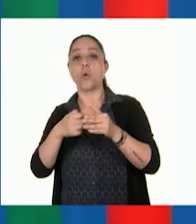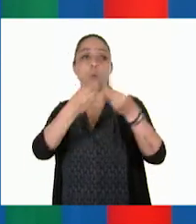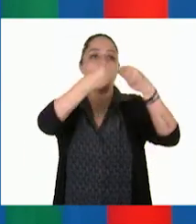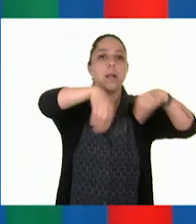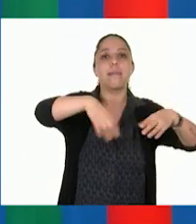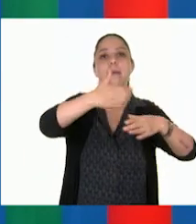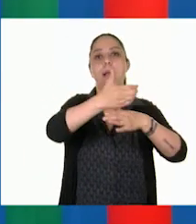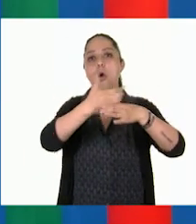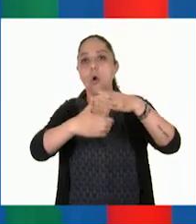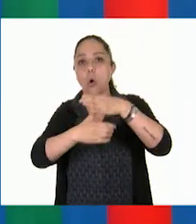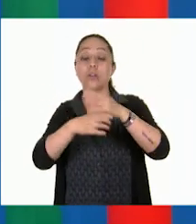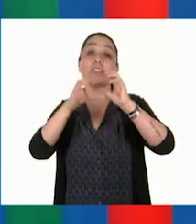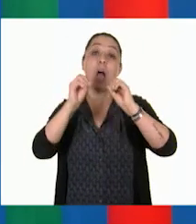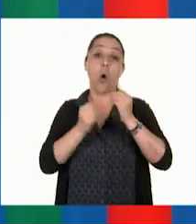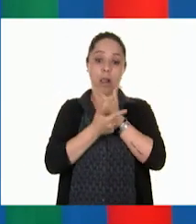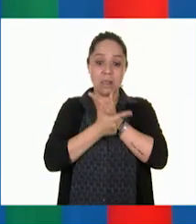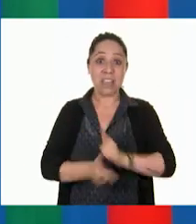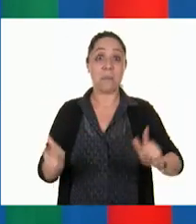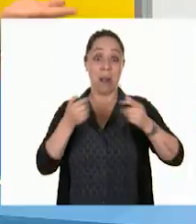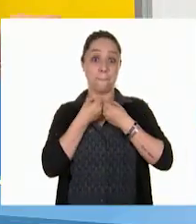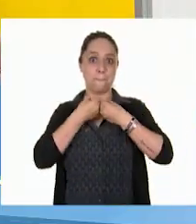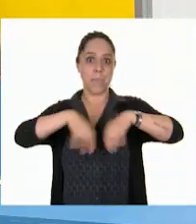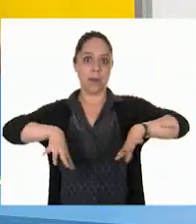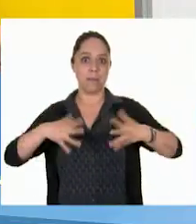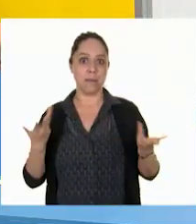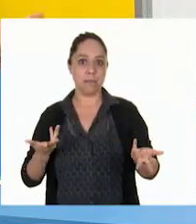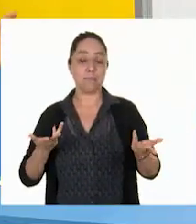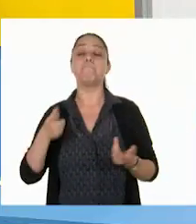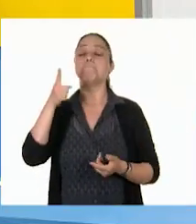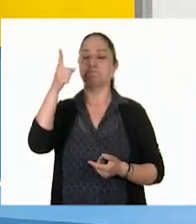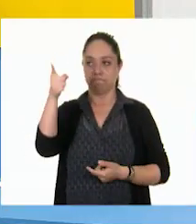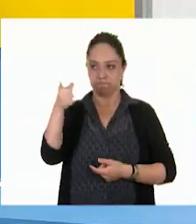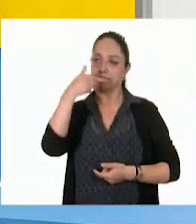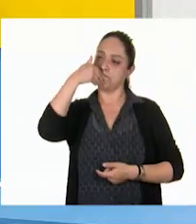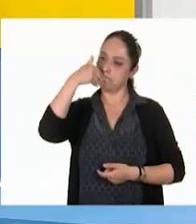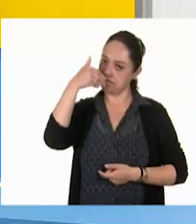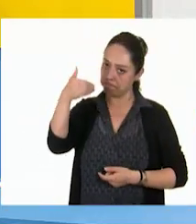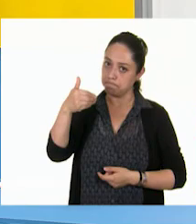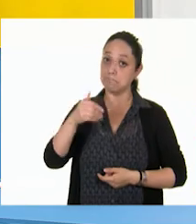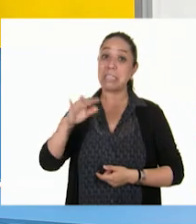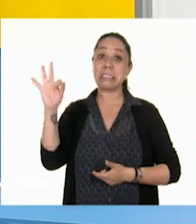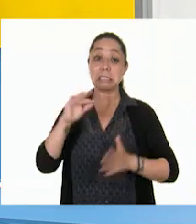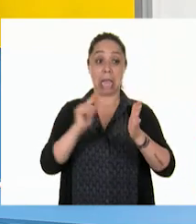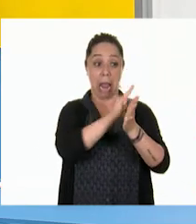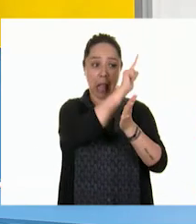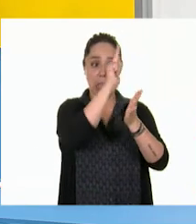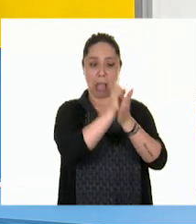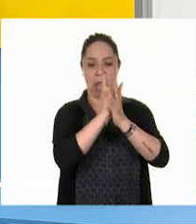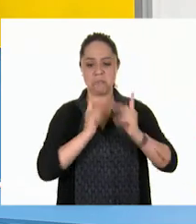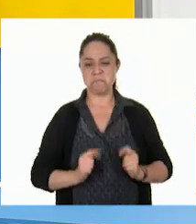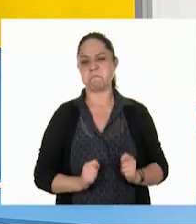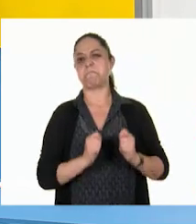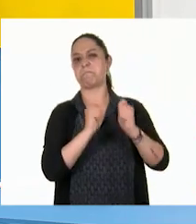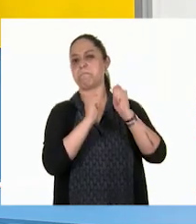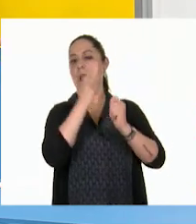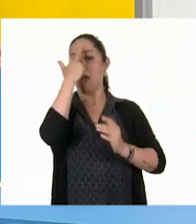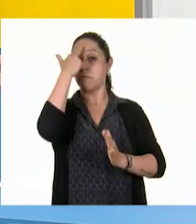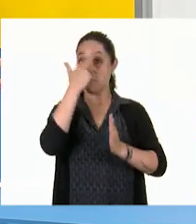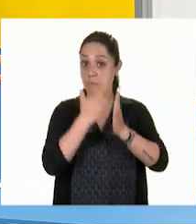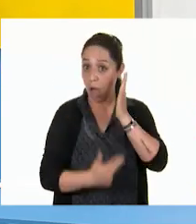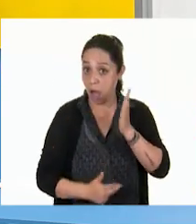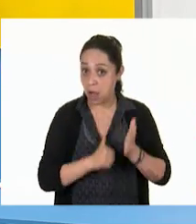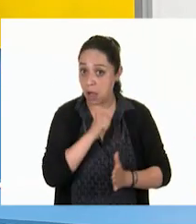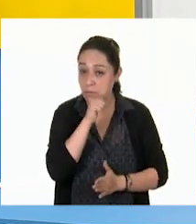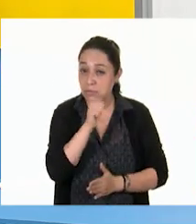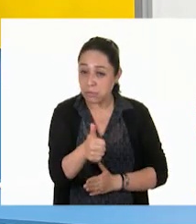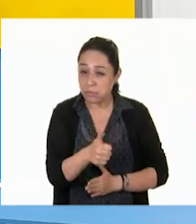o incluso la libertad. Bien dicho, Juan Carlos. Infringir las leyes o bien no